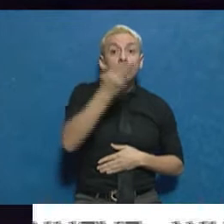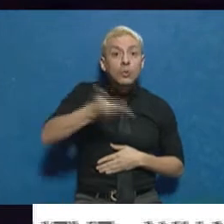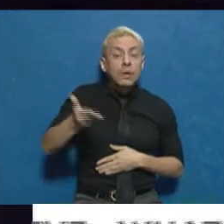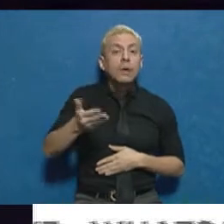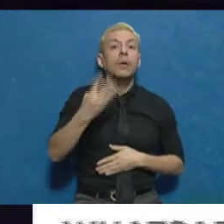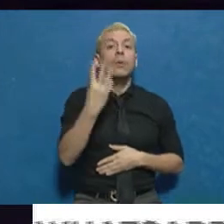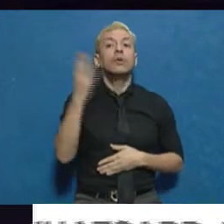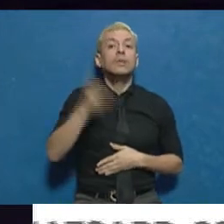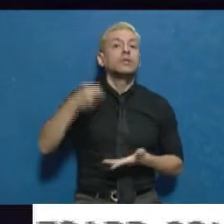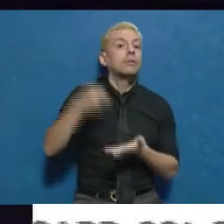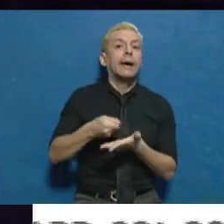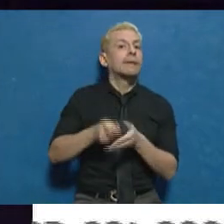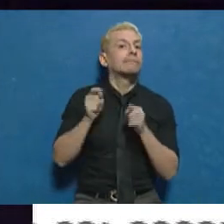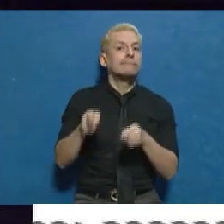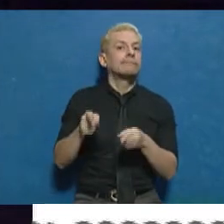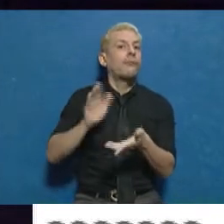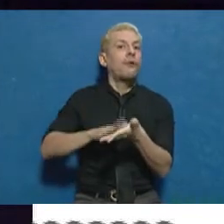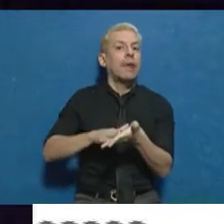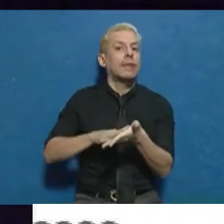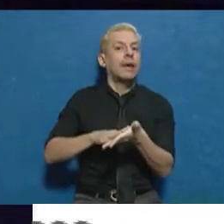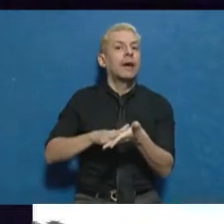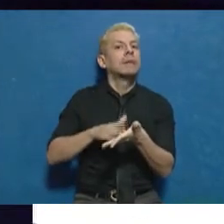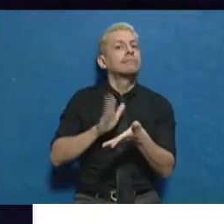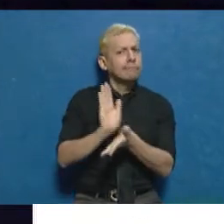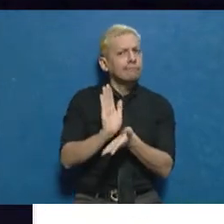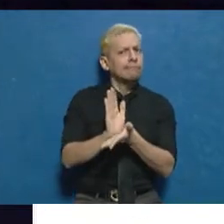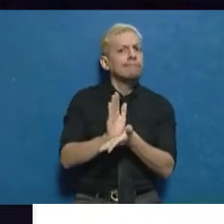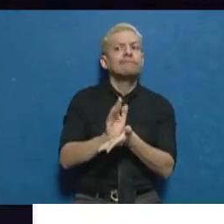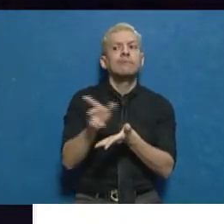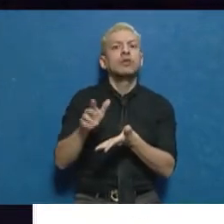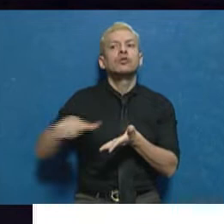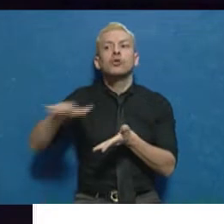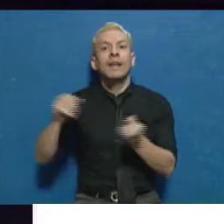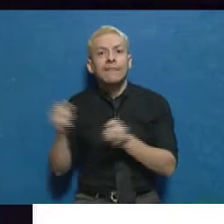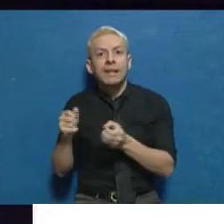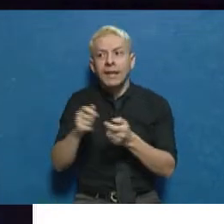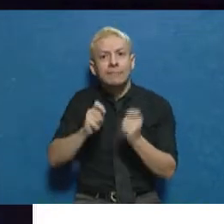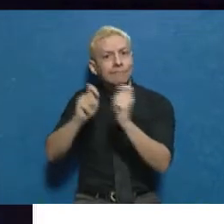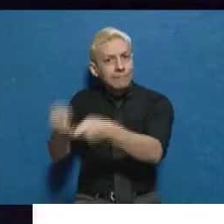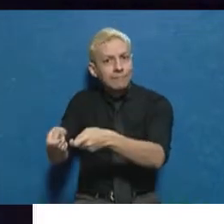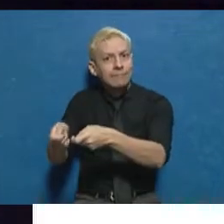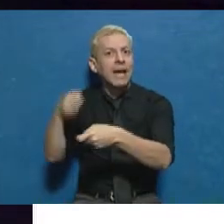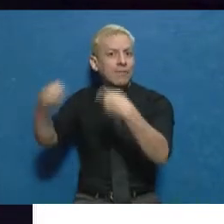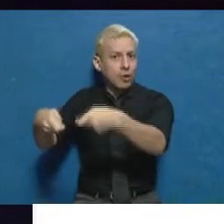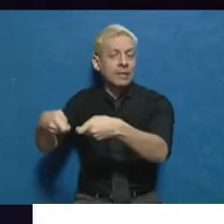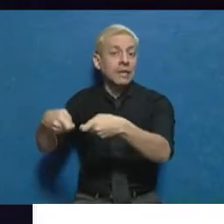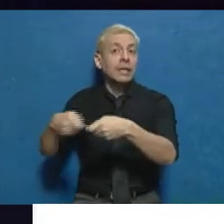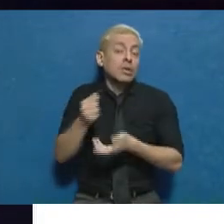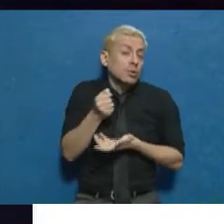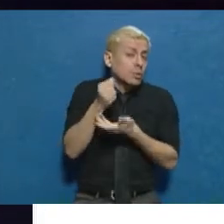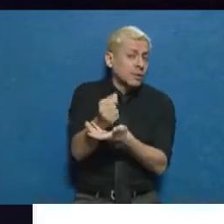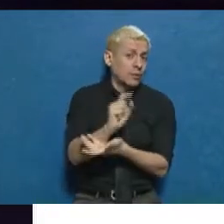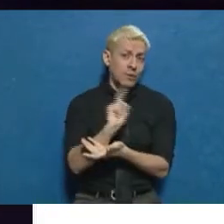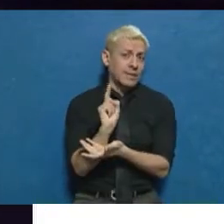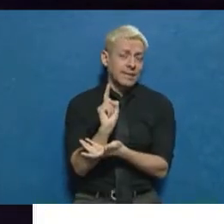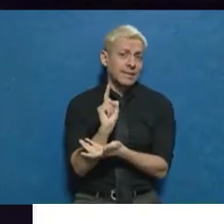4% en la boleta para compensar las zonas frías. Esto no significa un subsidio, sino que